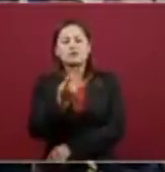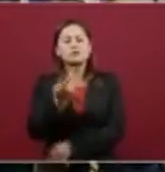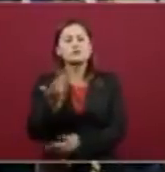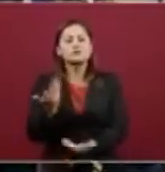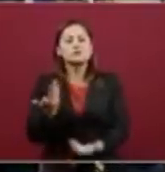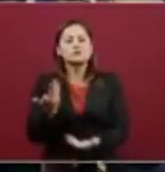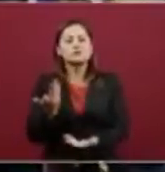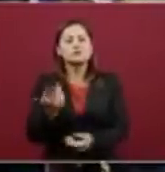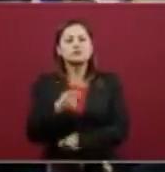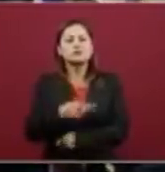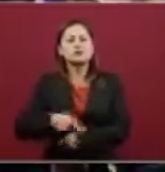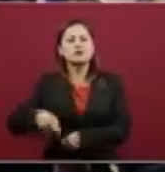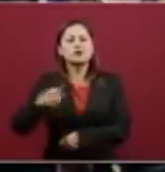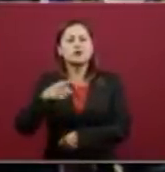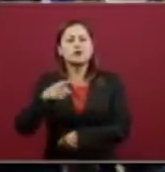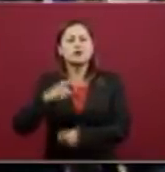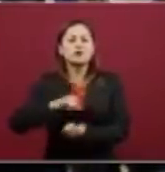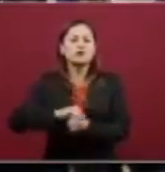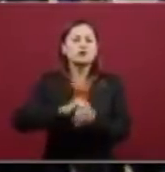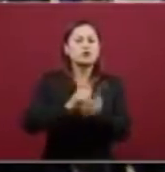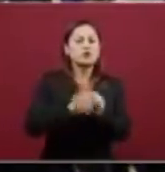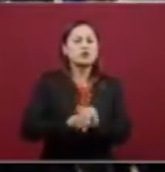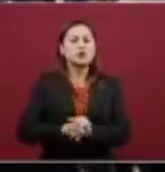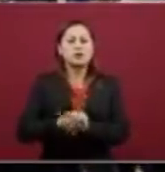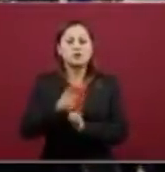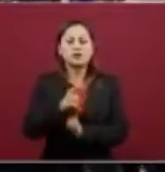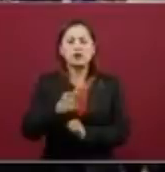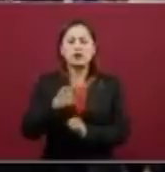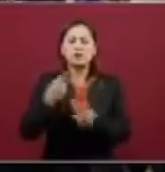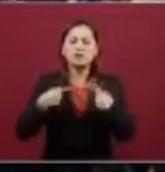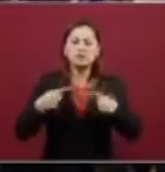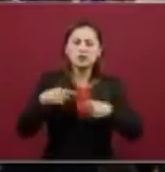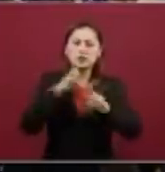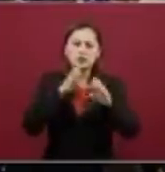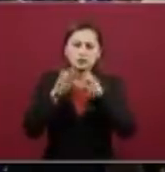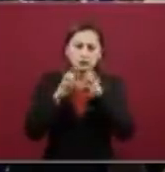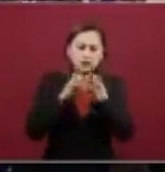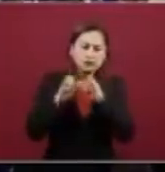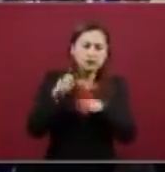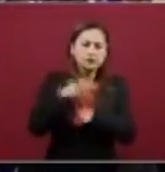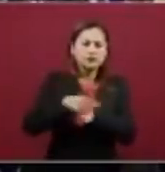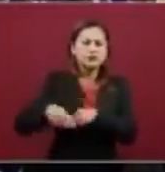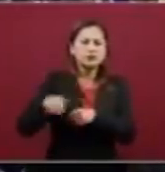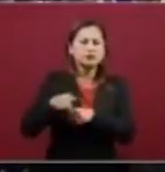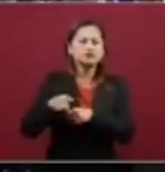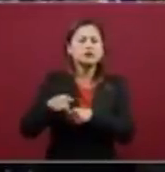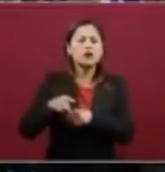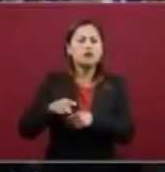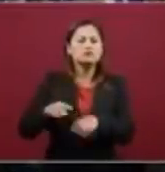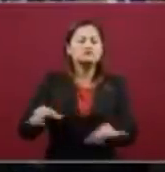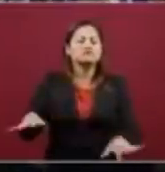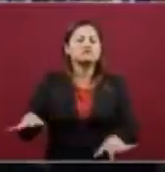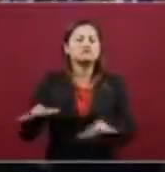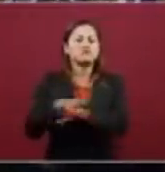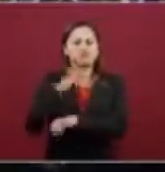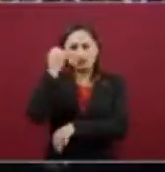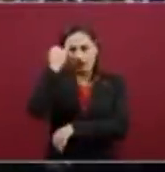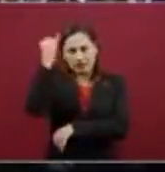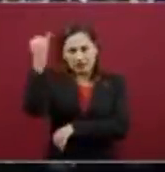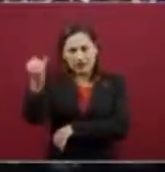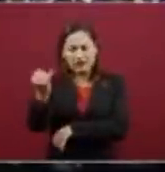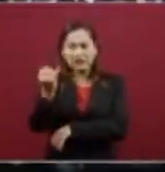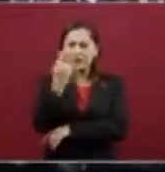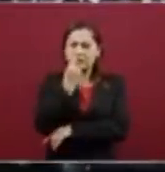la judicialización del ejercicio periodístico en este mecanismo, ya que vemos que muchos periodistas están